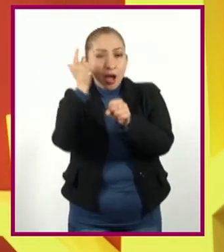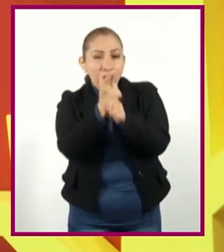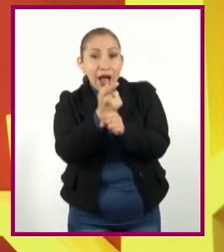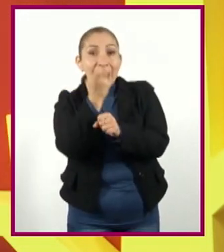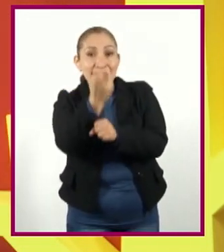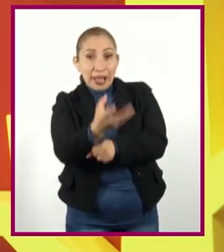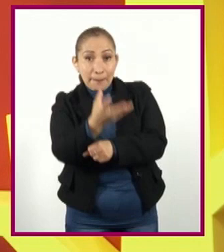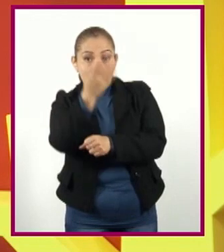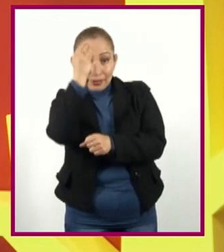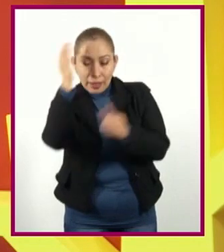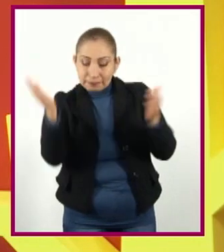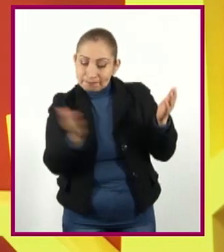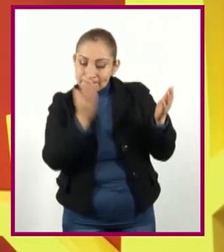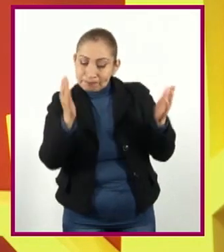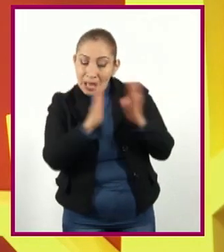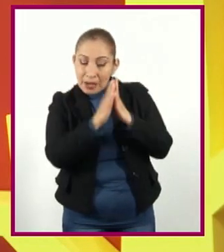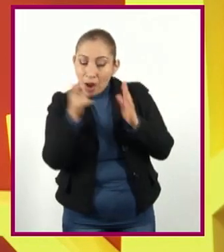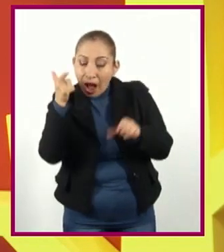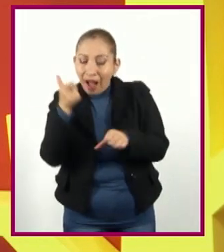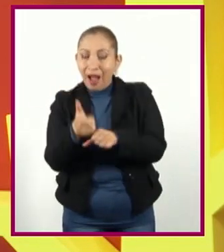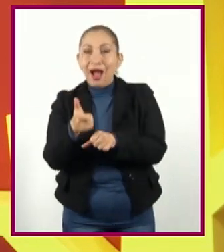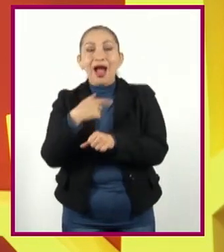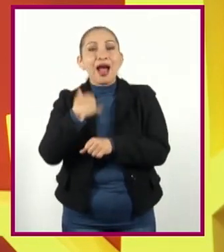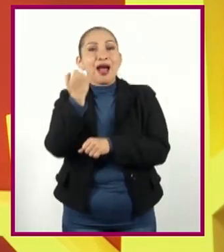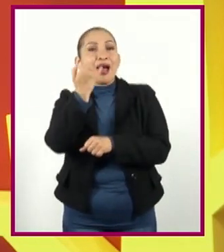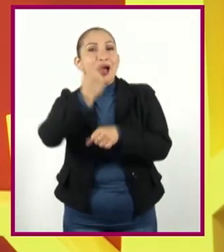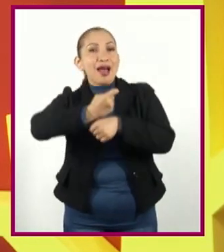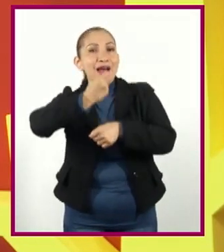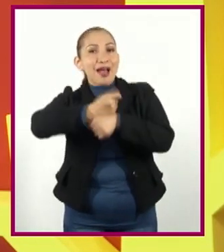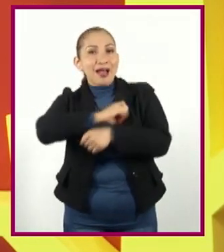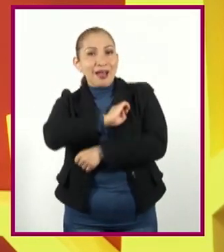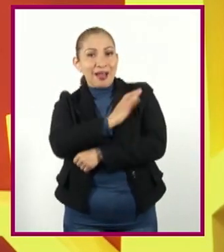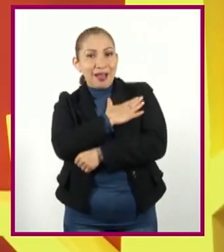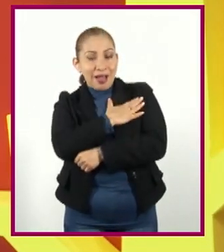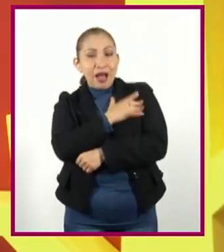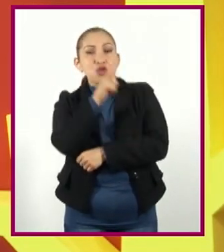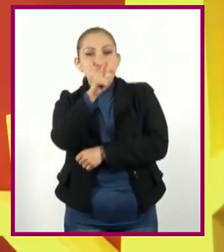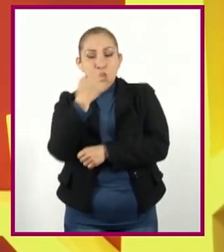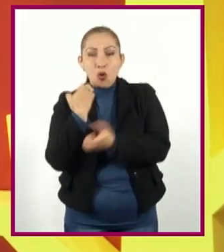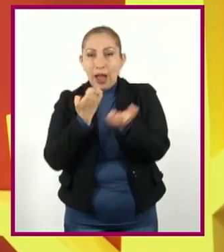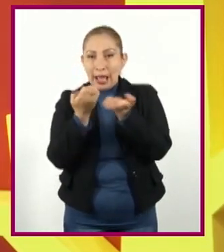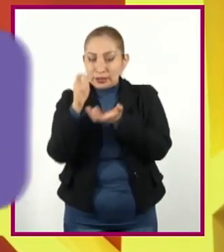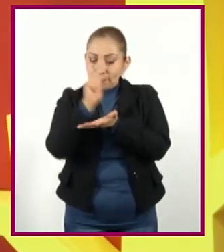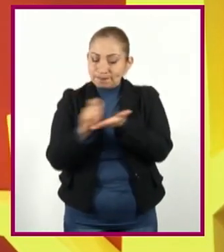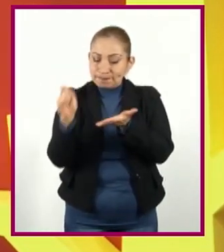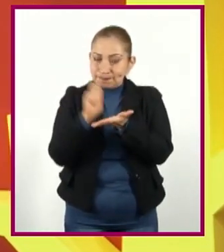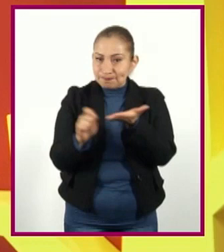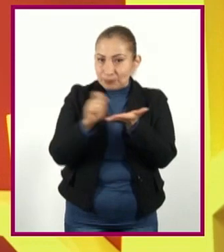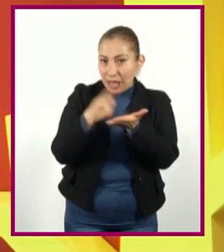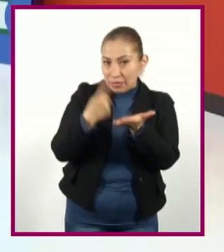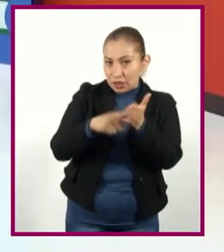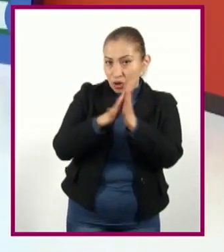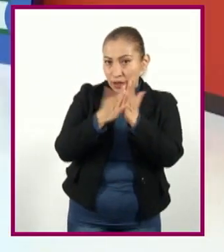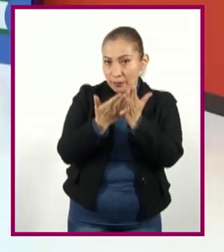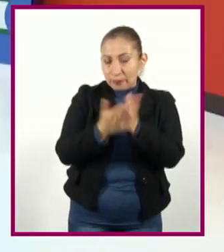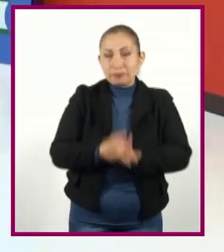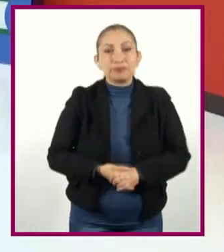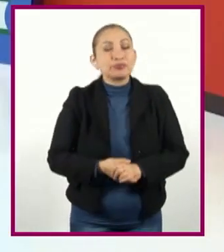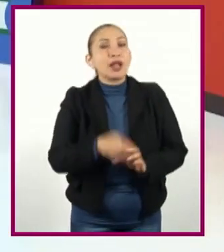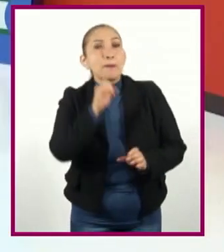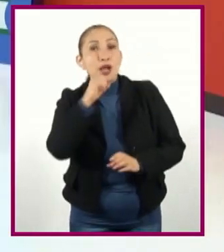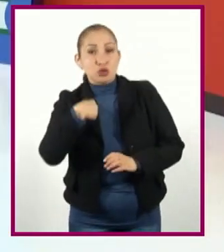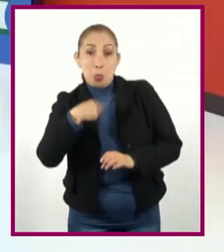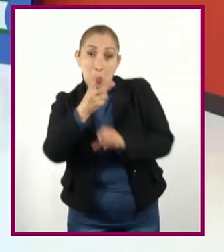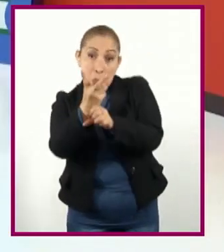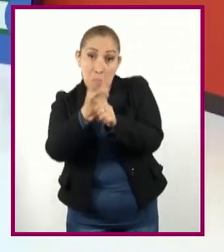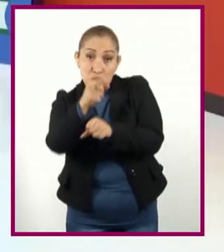este aprendizaje en su libro de texto de lengua materna y resolver los ejercicios que ahí se sugieren. También los